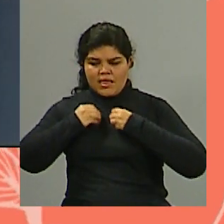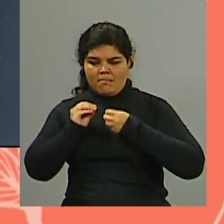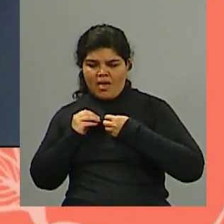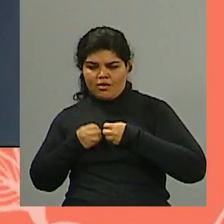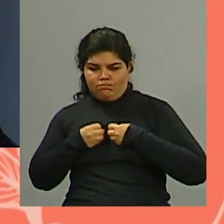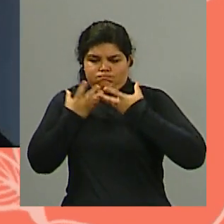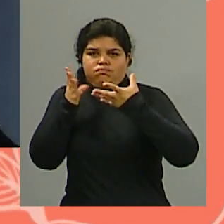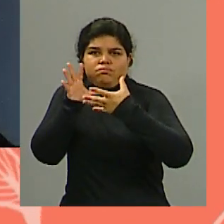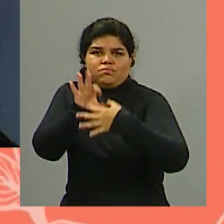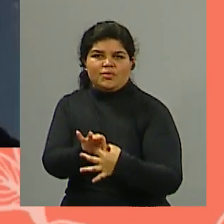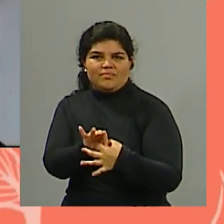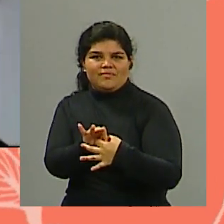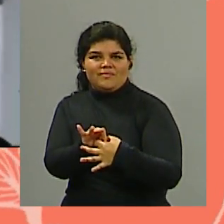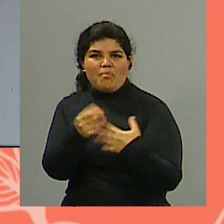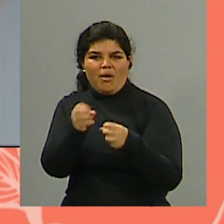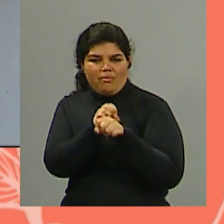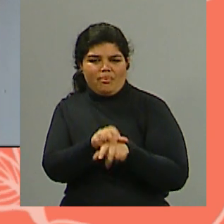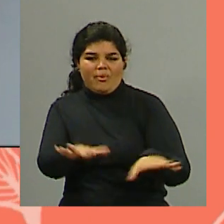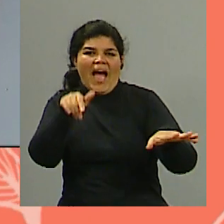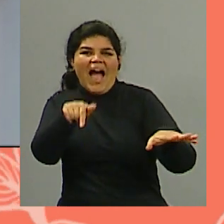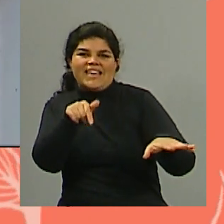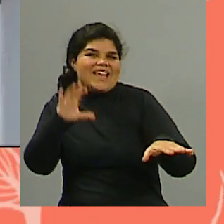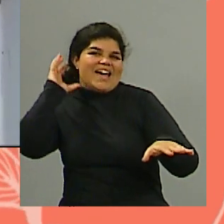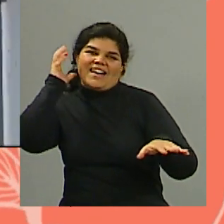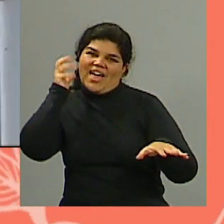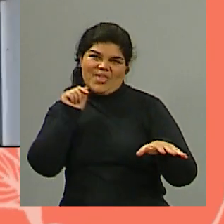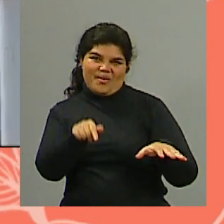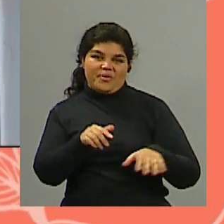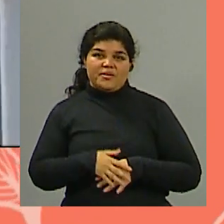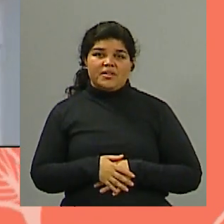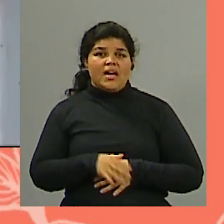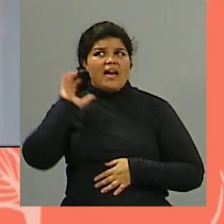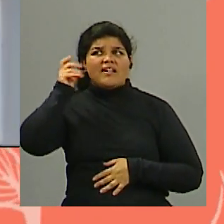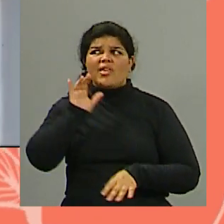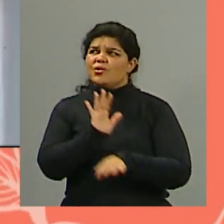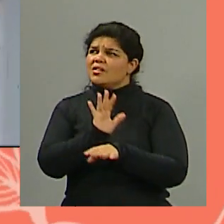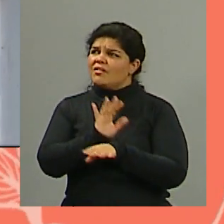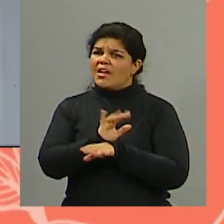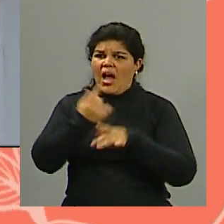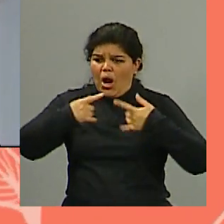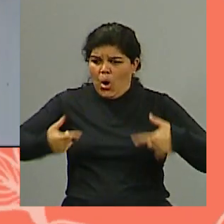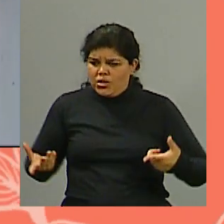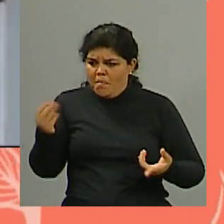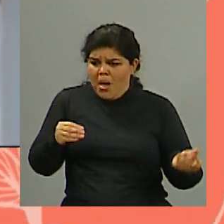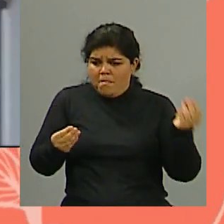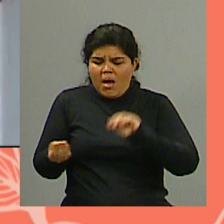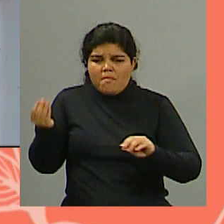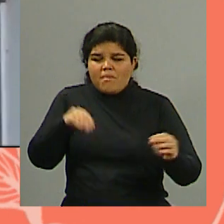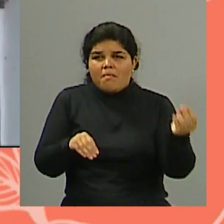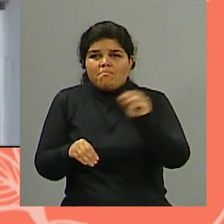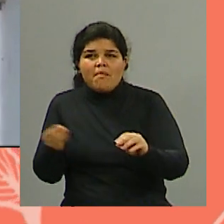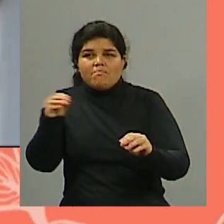acompañar. Esa es la magia de la radio, transmitir tantas cosas con los ojos